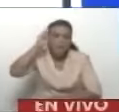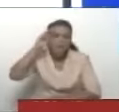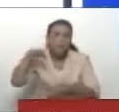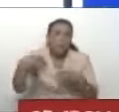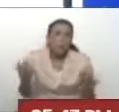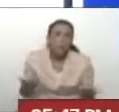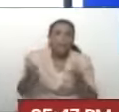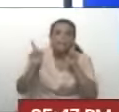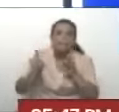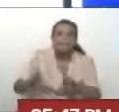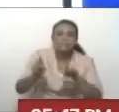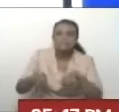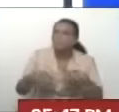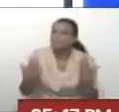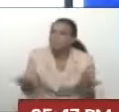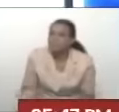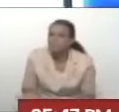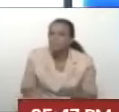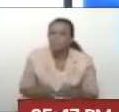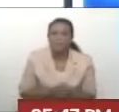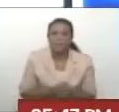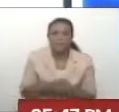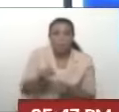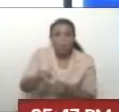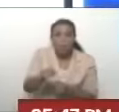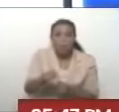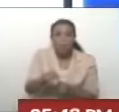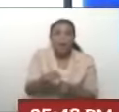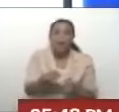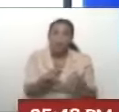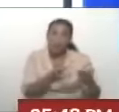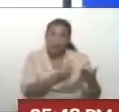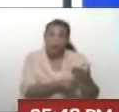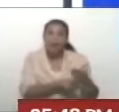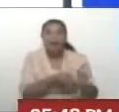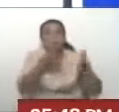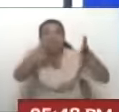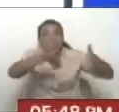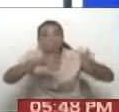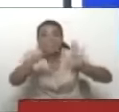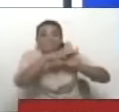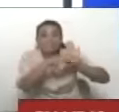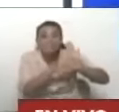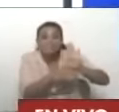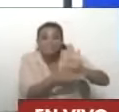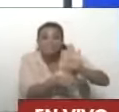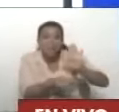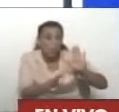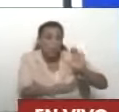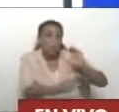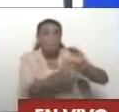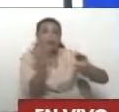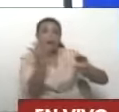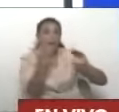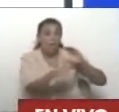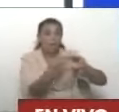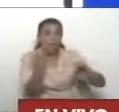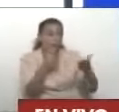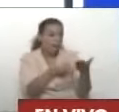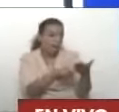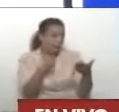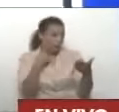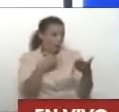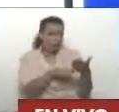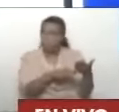al niño, a la niña, cómo manejar los contenidos de lo que le llegue, cuando le llegue, porque tú no sabes cuándo tú estás